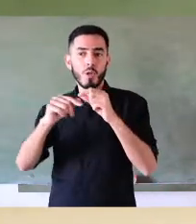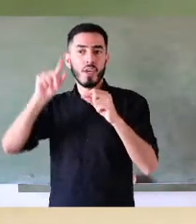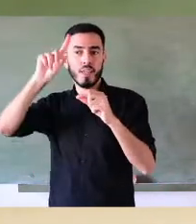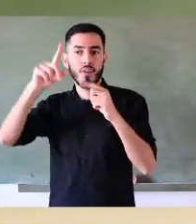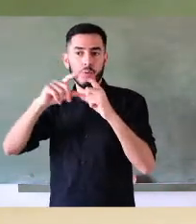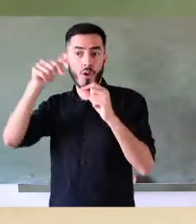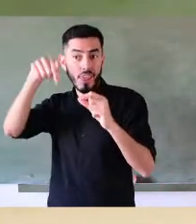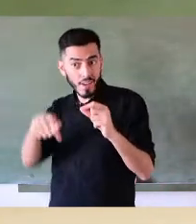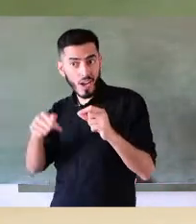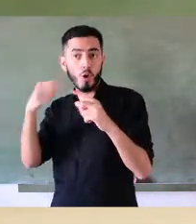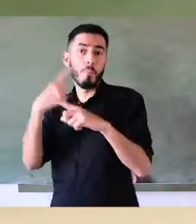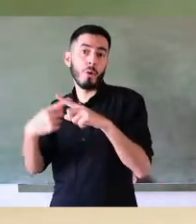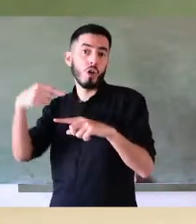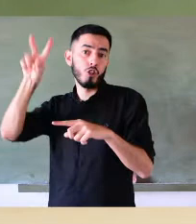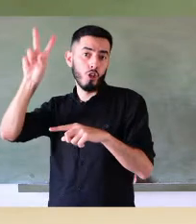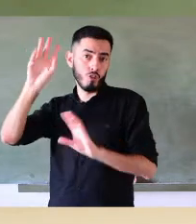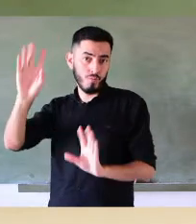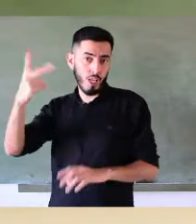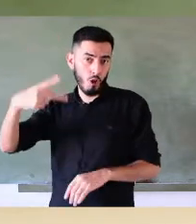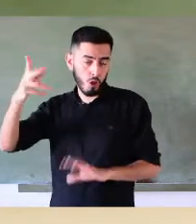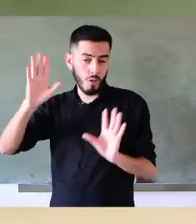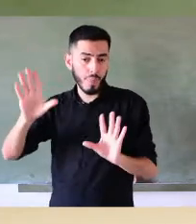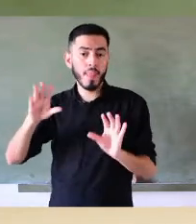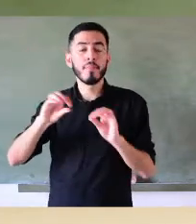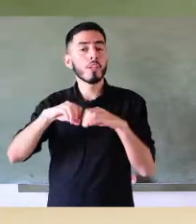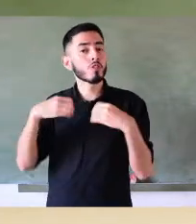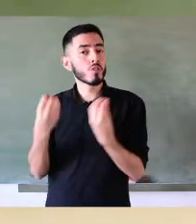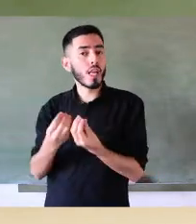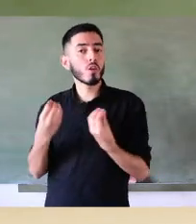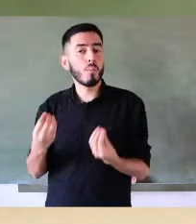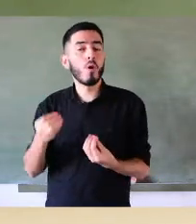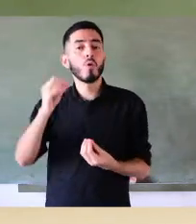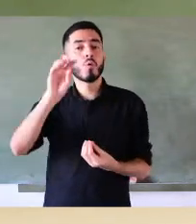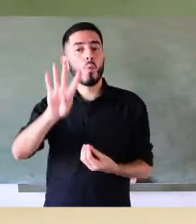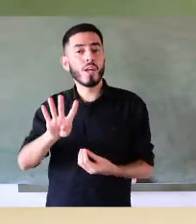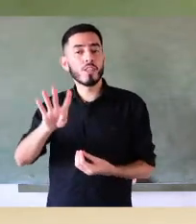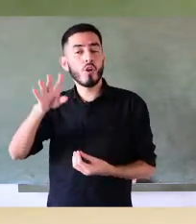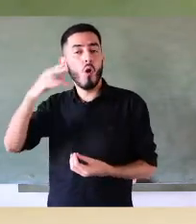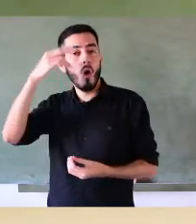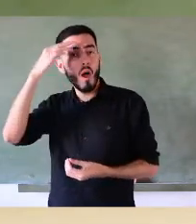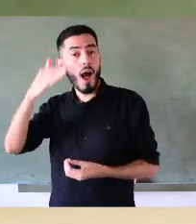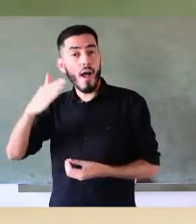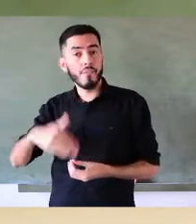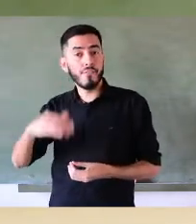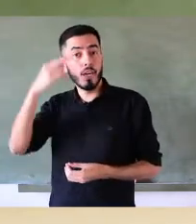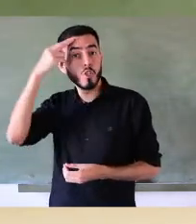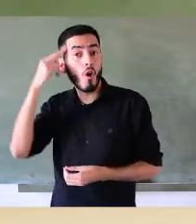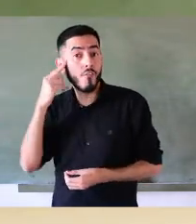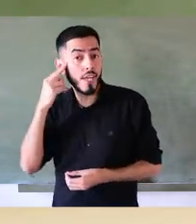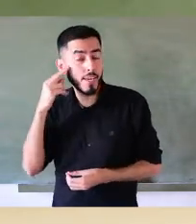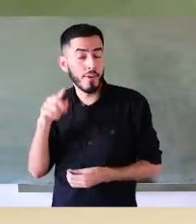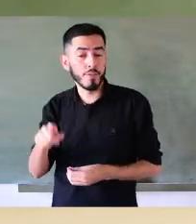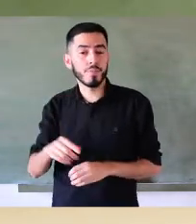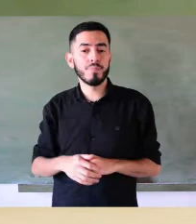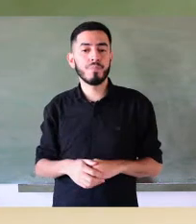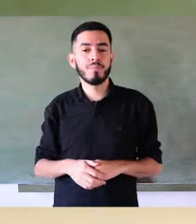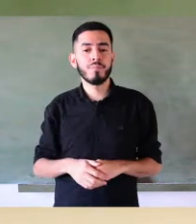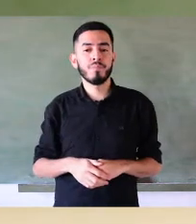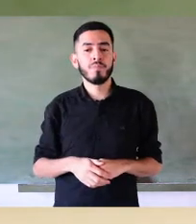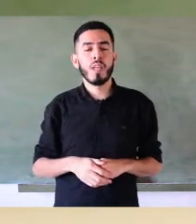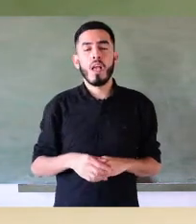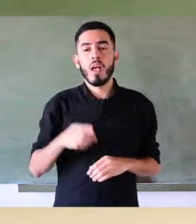denominador y el signo. Por lo tanto, nos queda 4 novenos. Ahora bien, a 4 novenos,